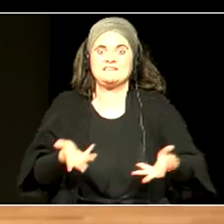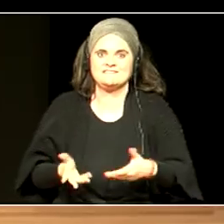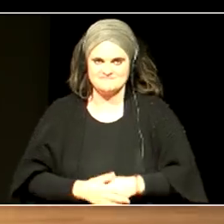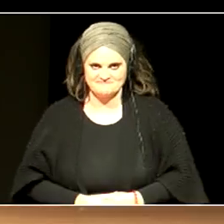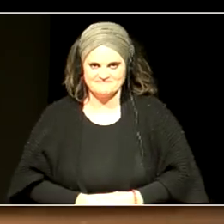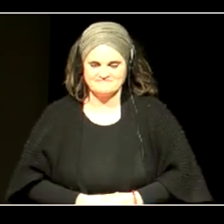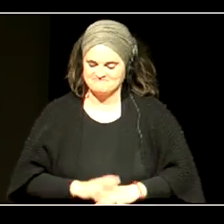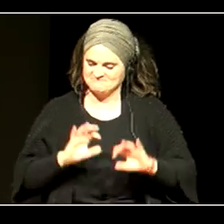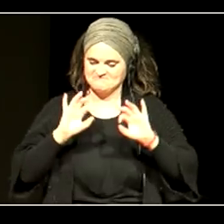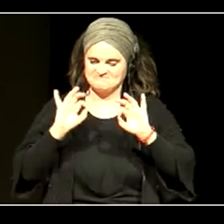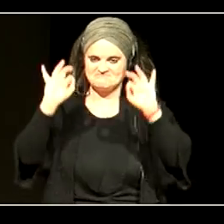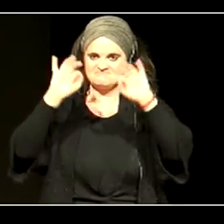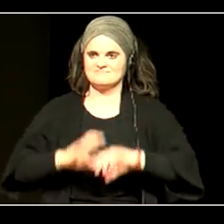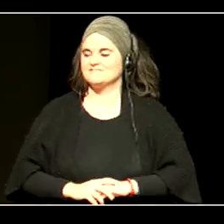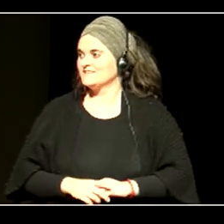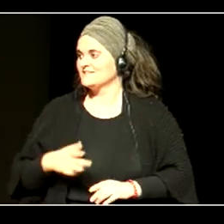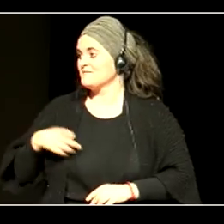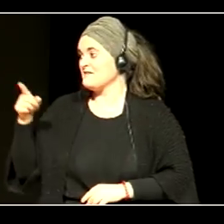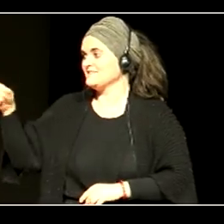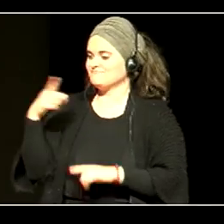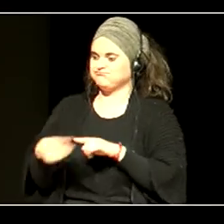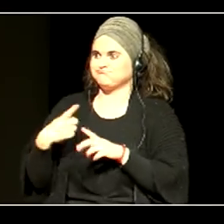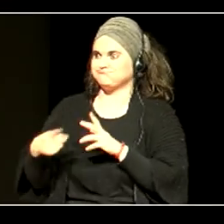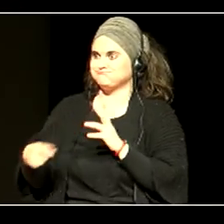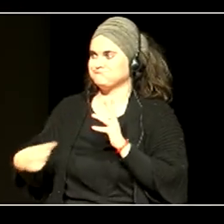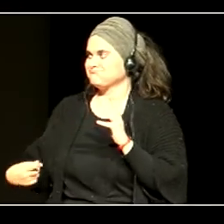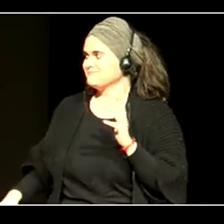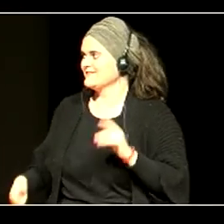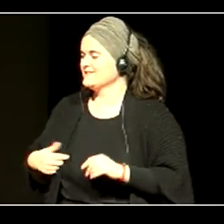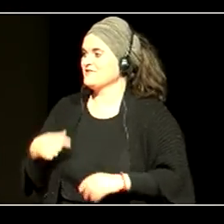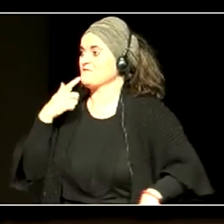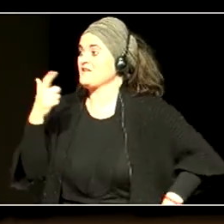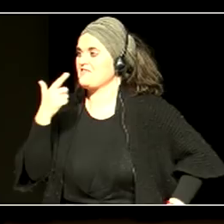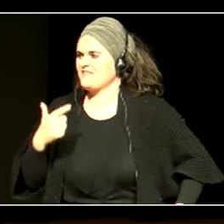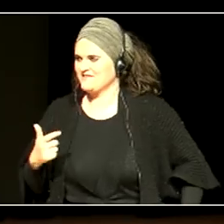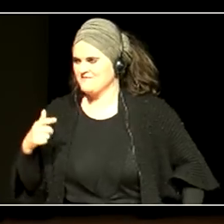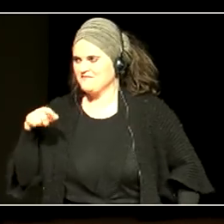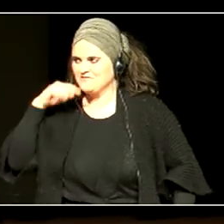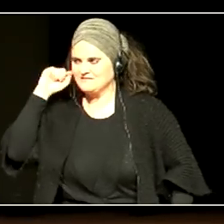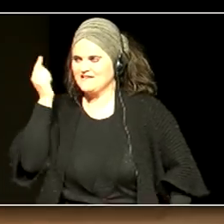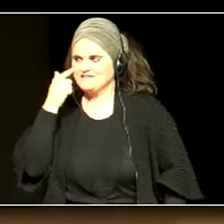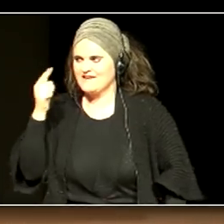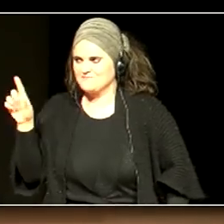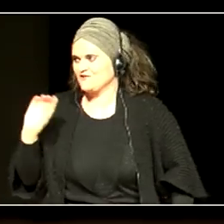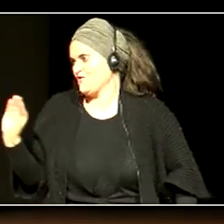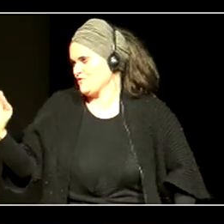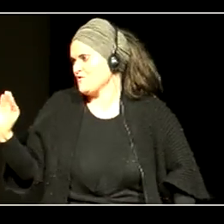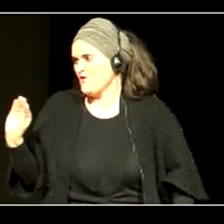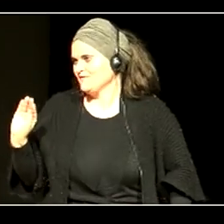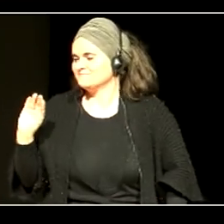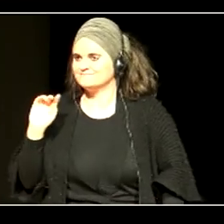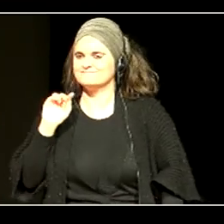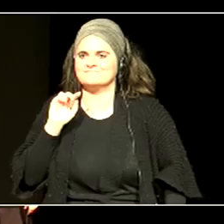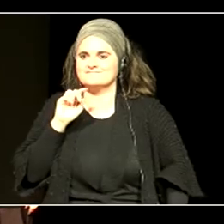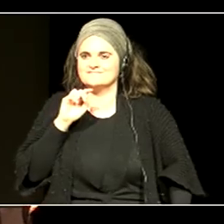así Ay bueno es que para ti tengo tanto que igual yo te voy diciendo eh buen Ya te vas a enterar tú que es lo tuyo Pero bueno que t que decir que